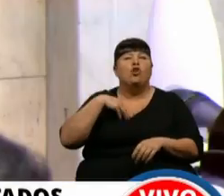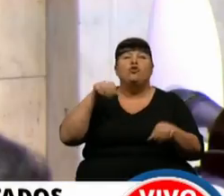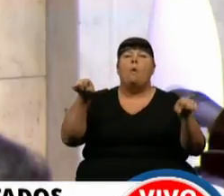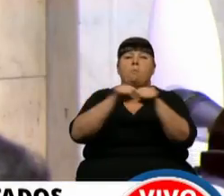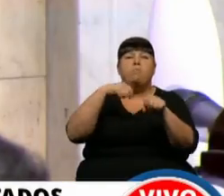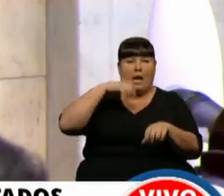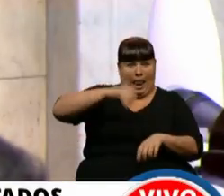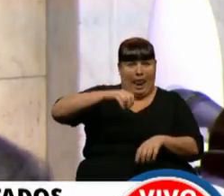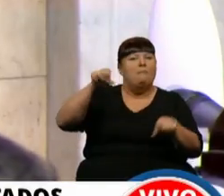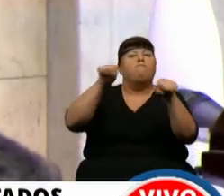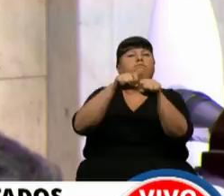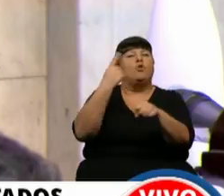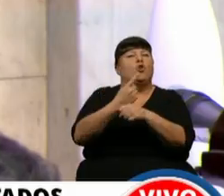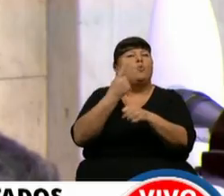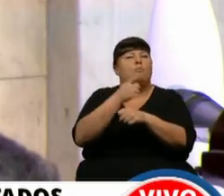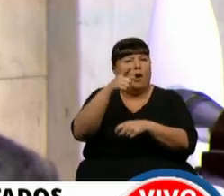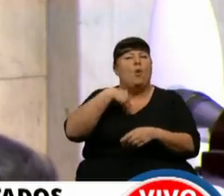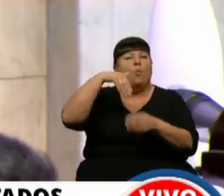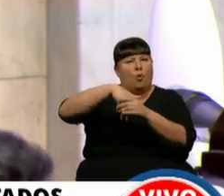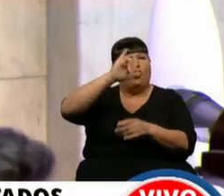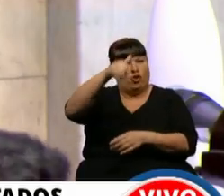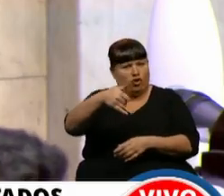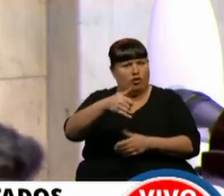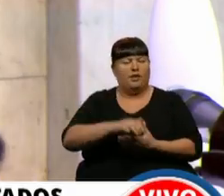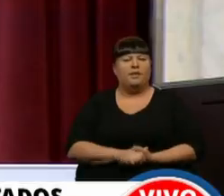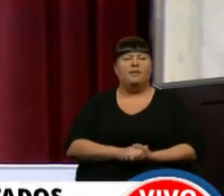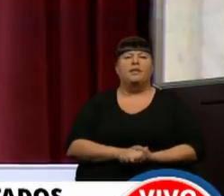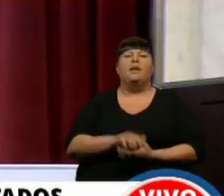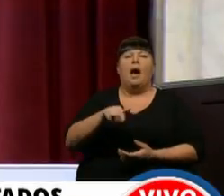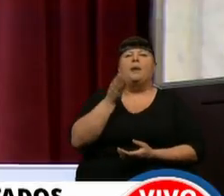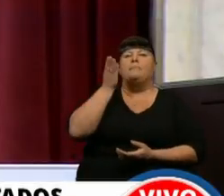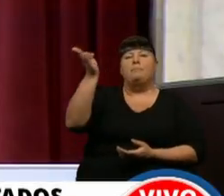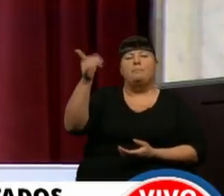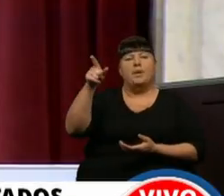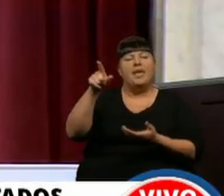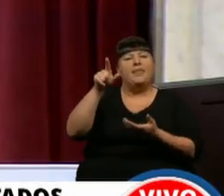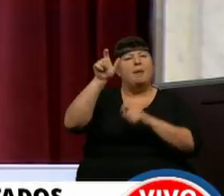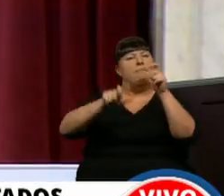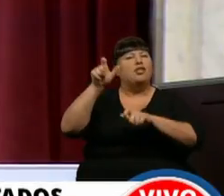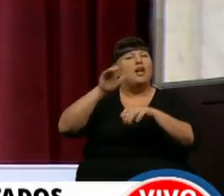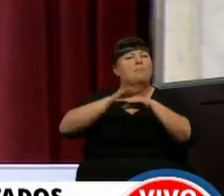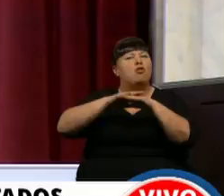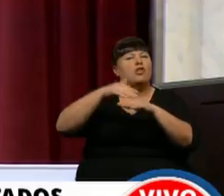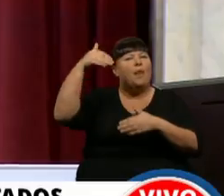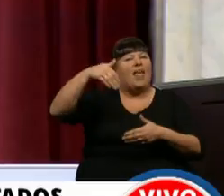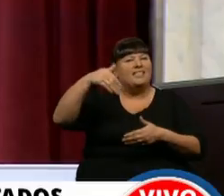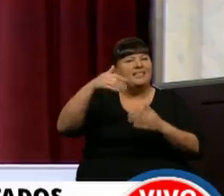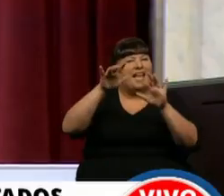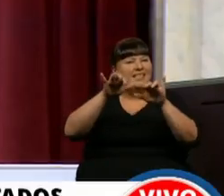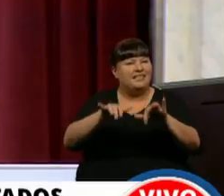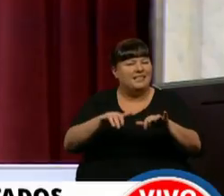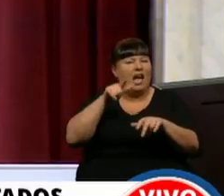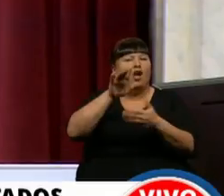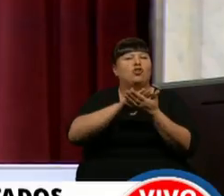puedo lograr el presidente de afirmativo mi voto ahora le pedimos a la gente que hace la asistencia informática